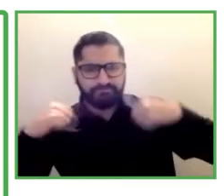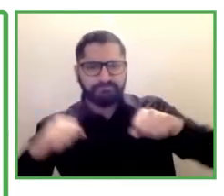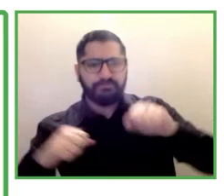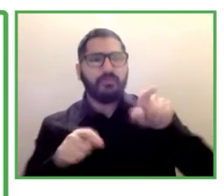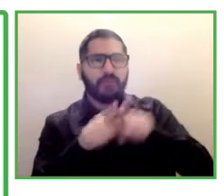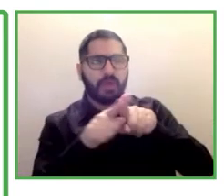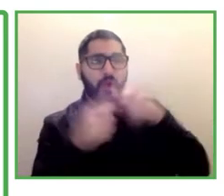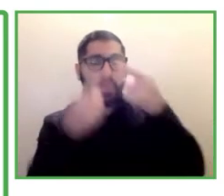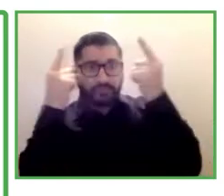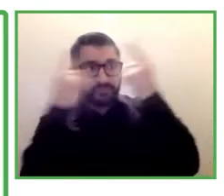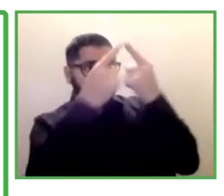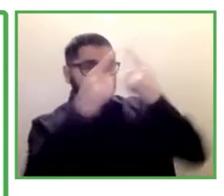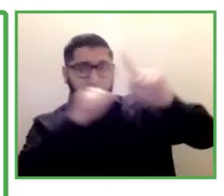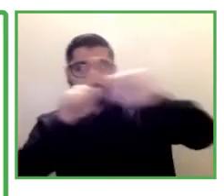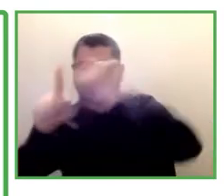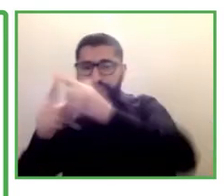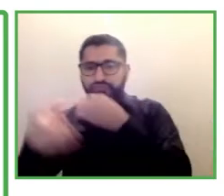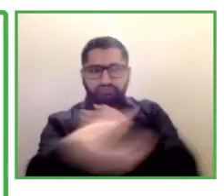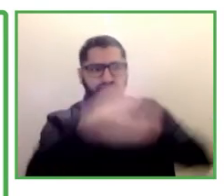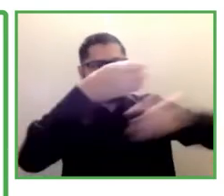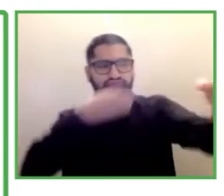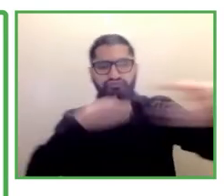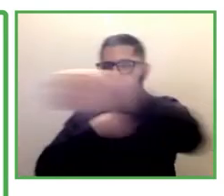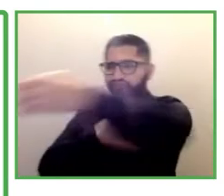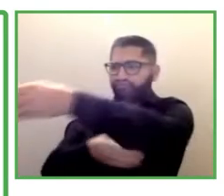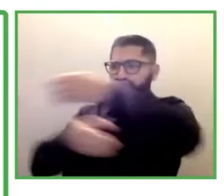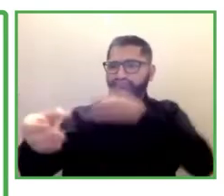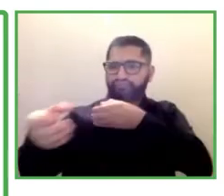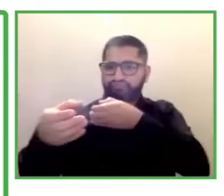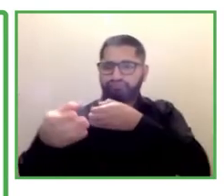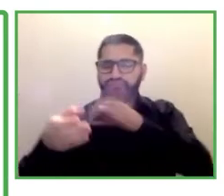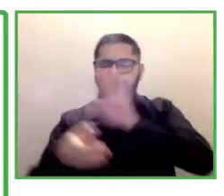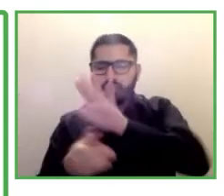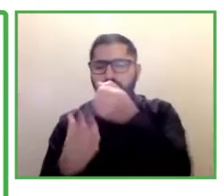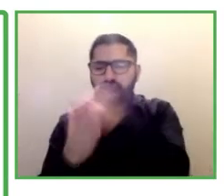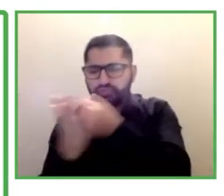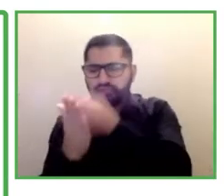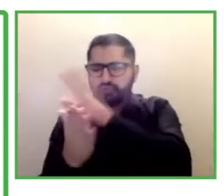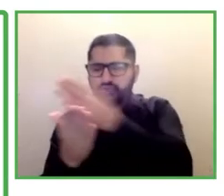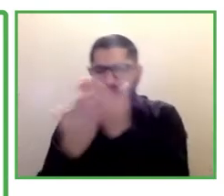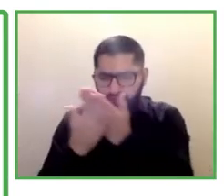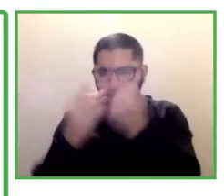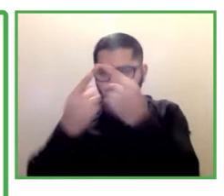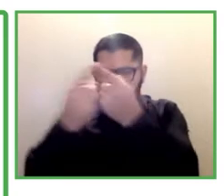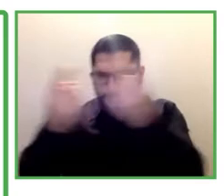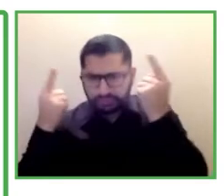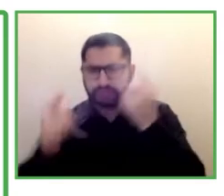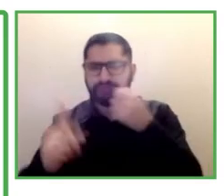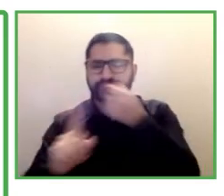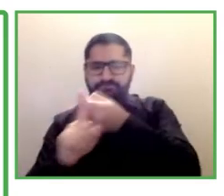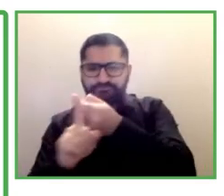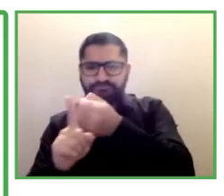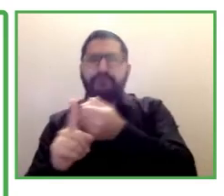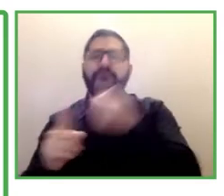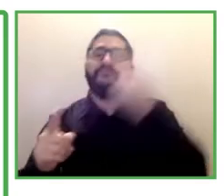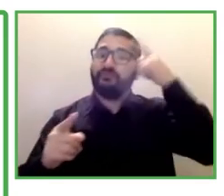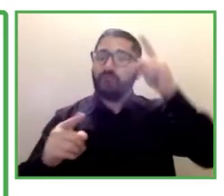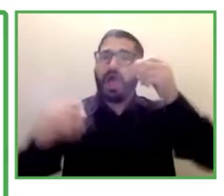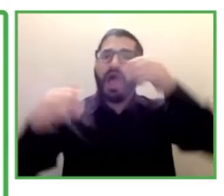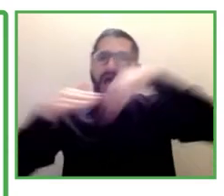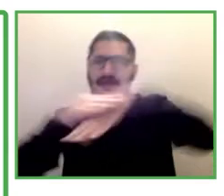al mundo laboral. Creo que todos podemos decir, ya sea en nuestro país o en otros países,